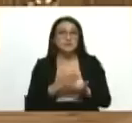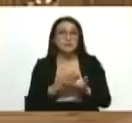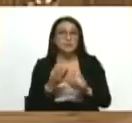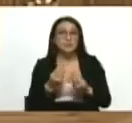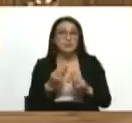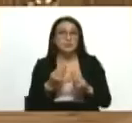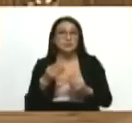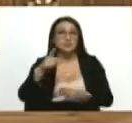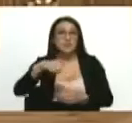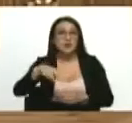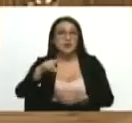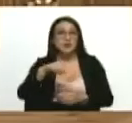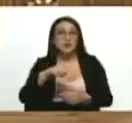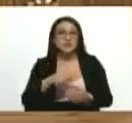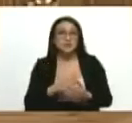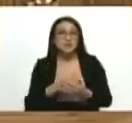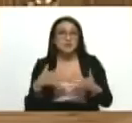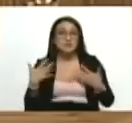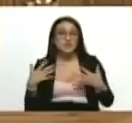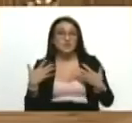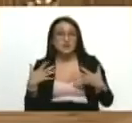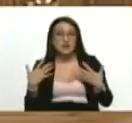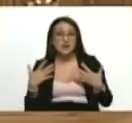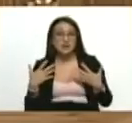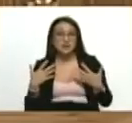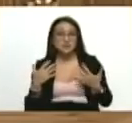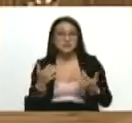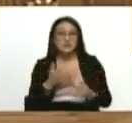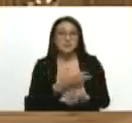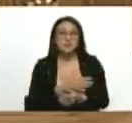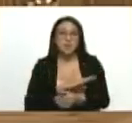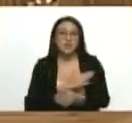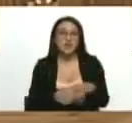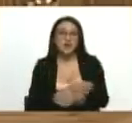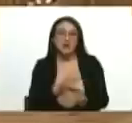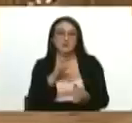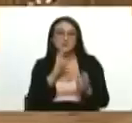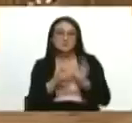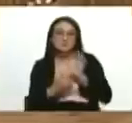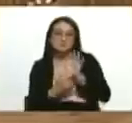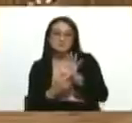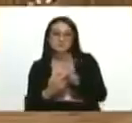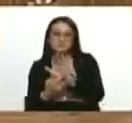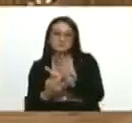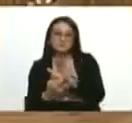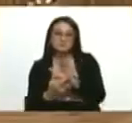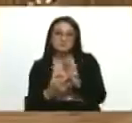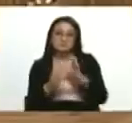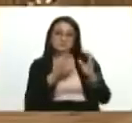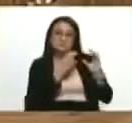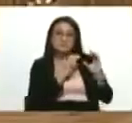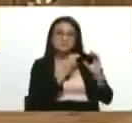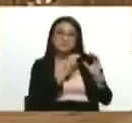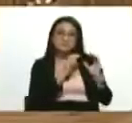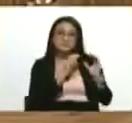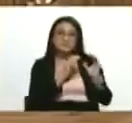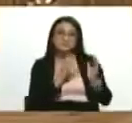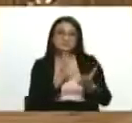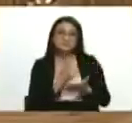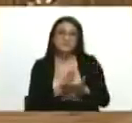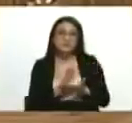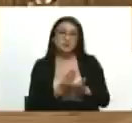ellos disfrutaron de las mieles del poder de quienes los representaban y los cargos que ejercieron fueron